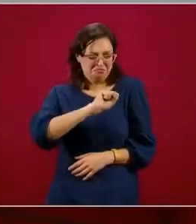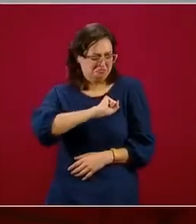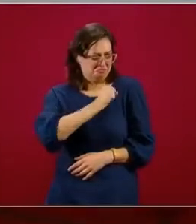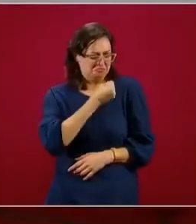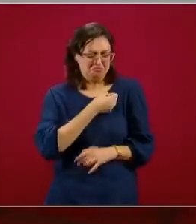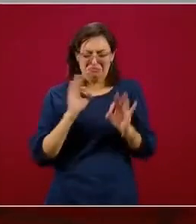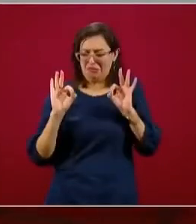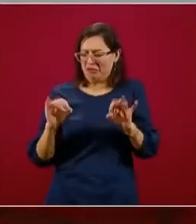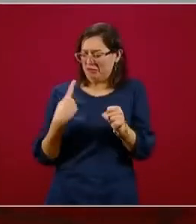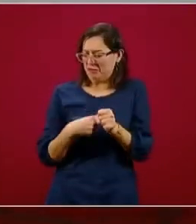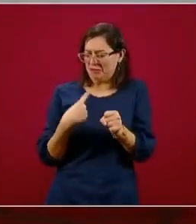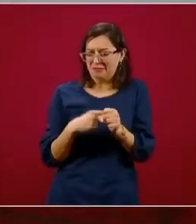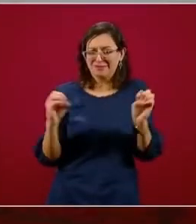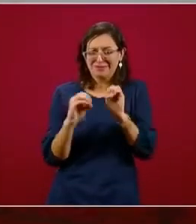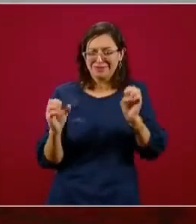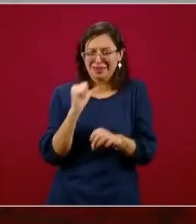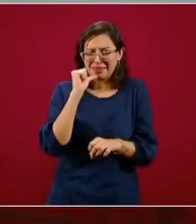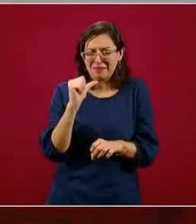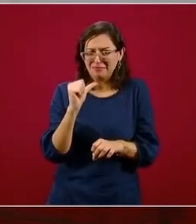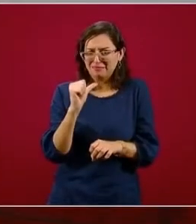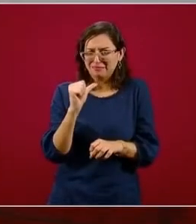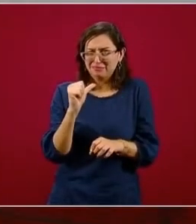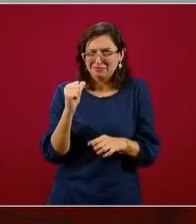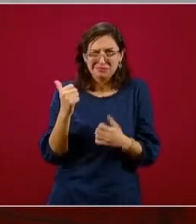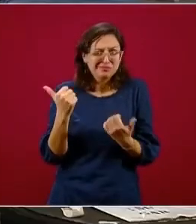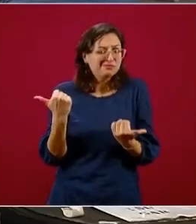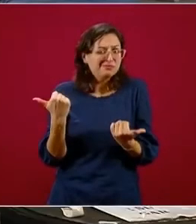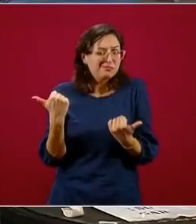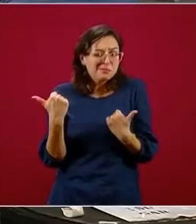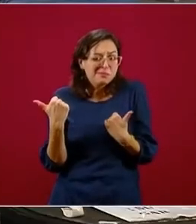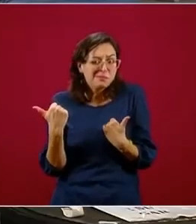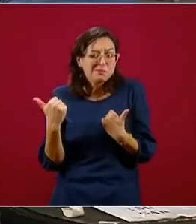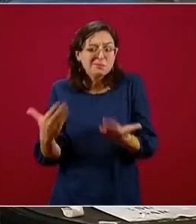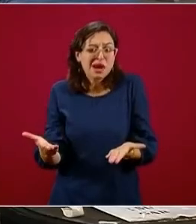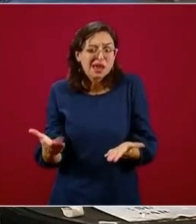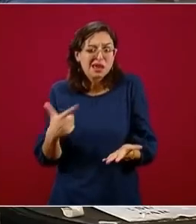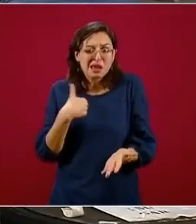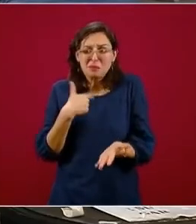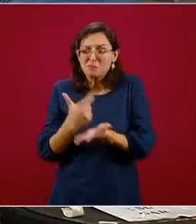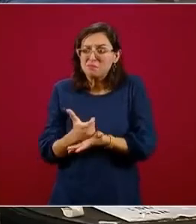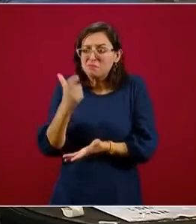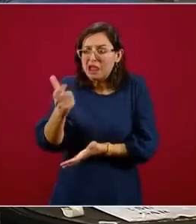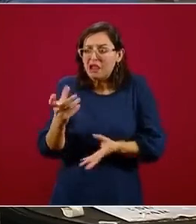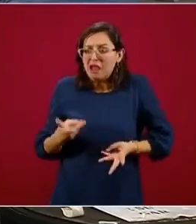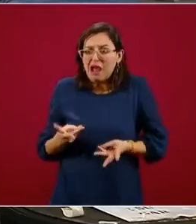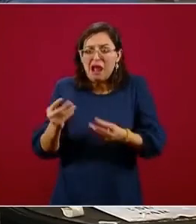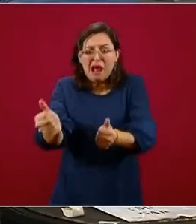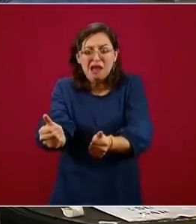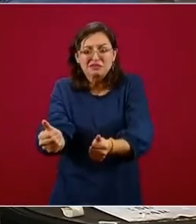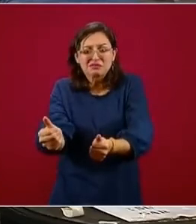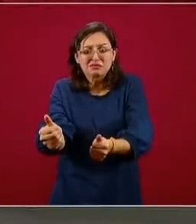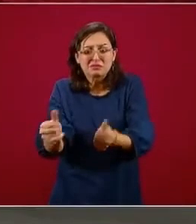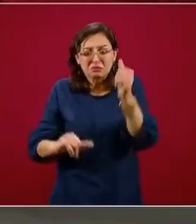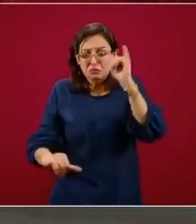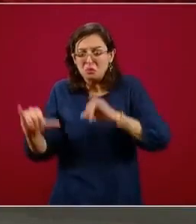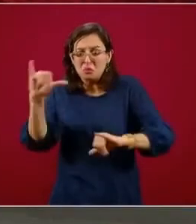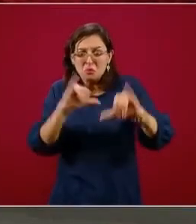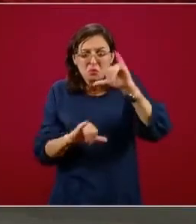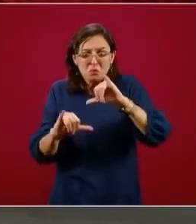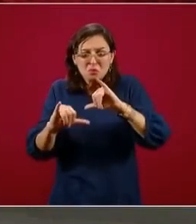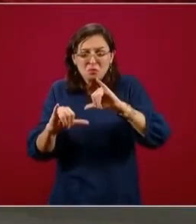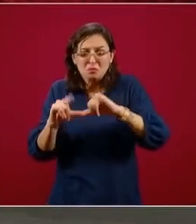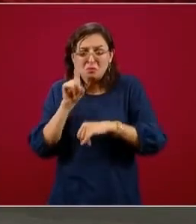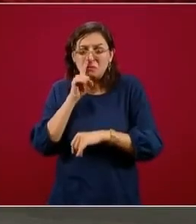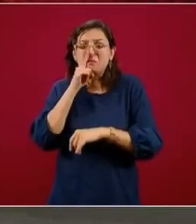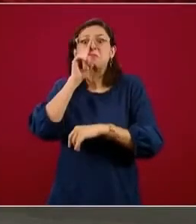síntomas de enfermedad, realmente no tendría por qué invertir o gastar una cantidad de dinero, como lo